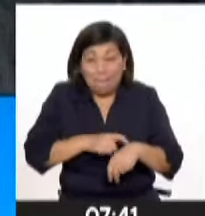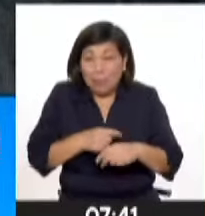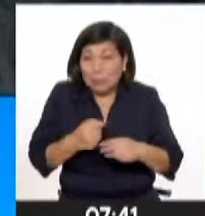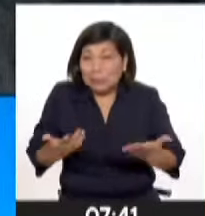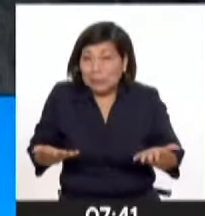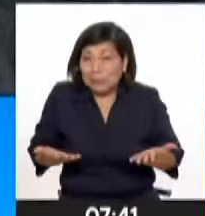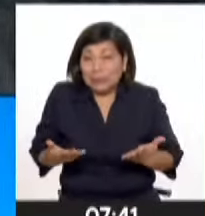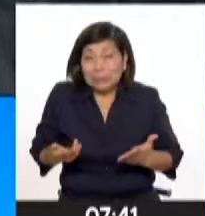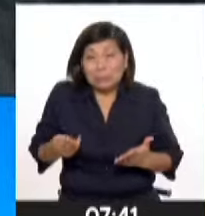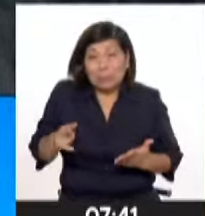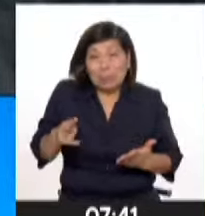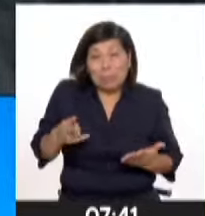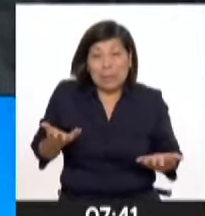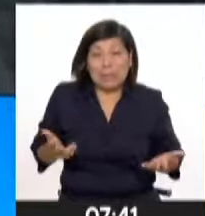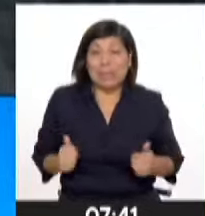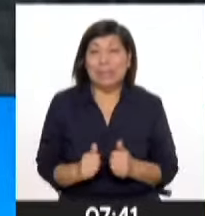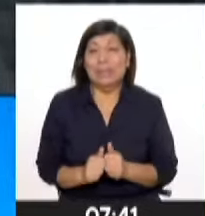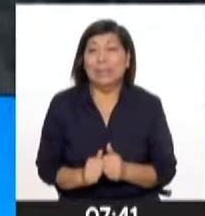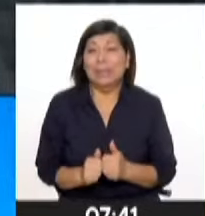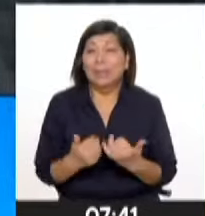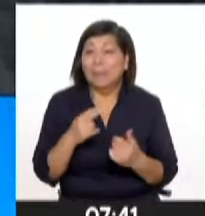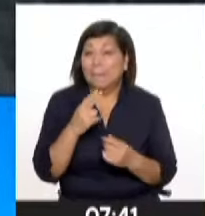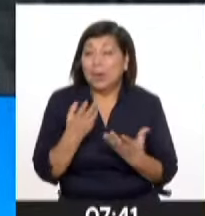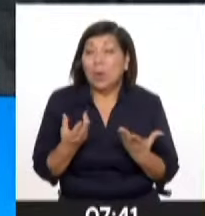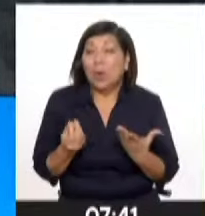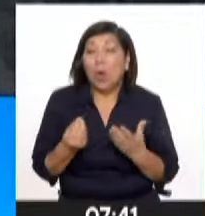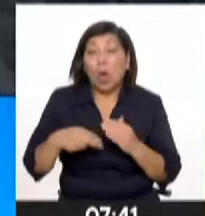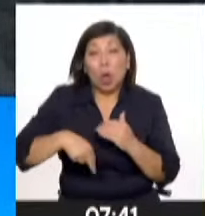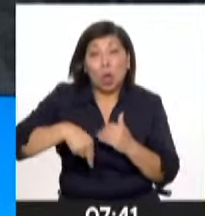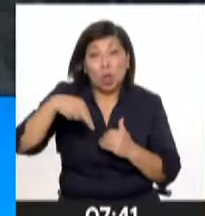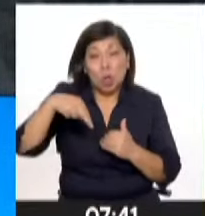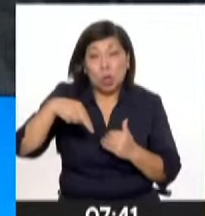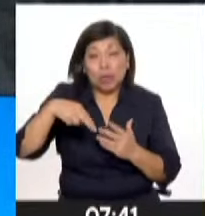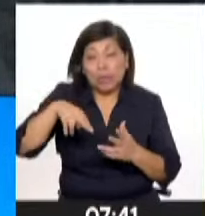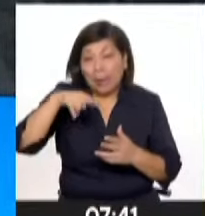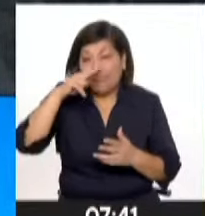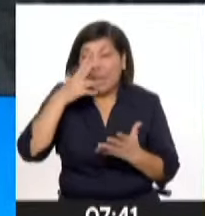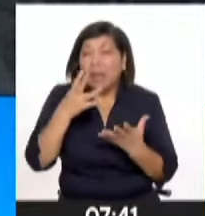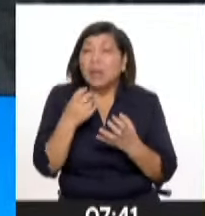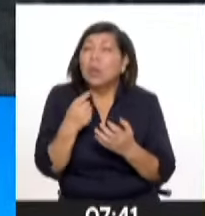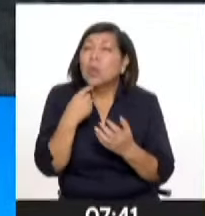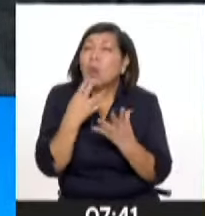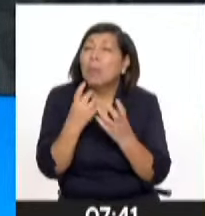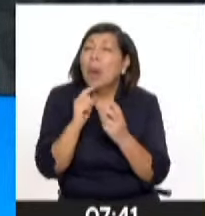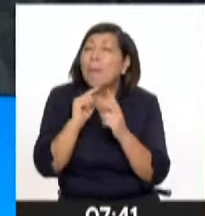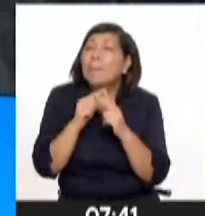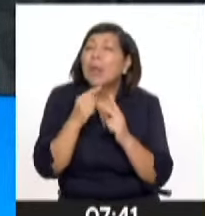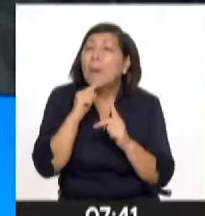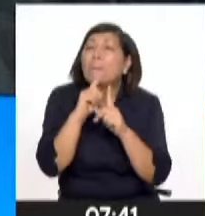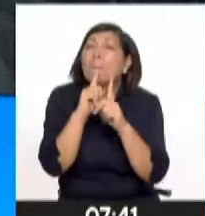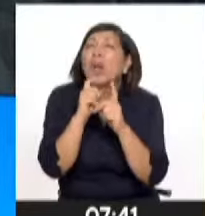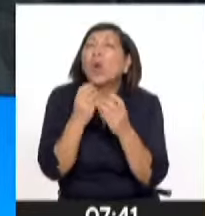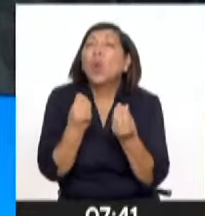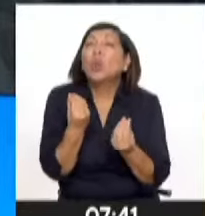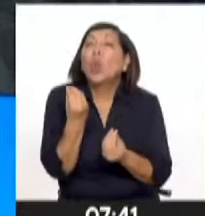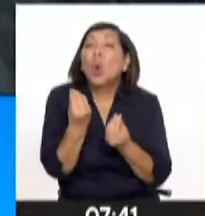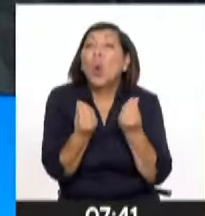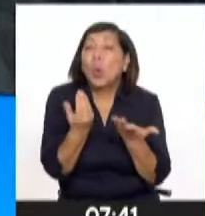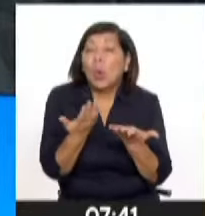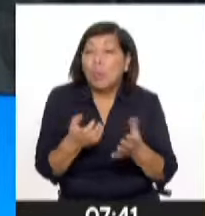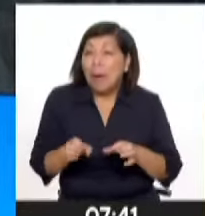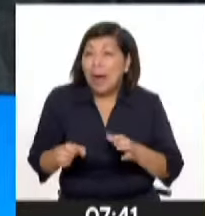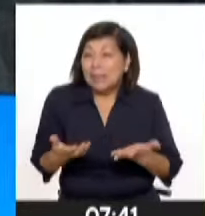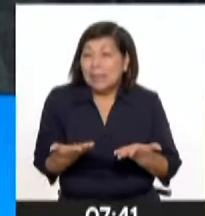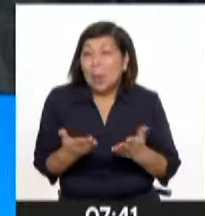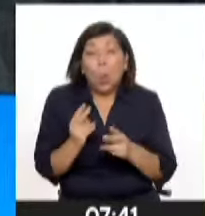que esto implicaría en nuestro país, sobre todo en el norte del Perú. Y quisiera empezar por ahí. ¿Cómo se vienen desarrollando estas